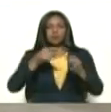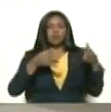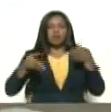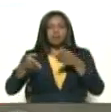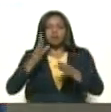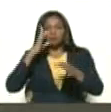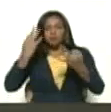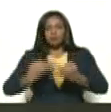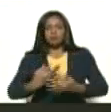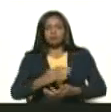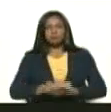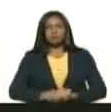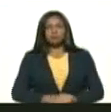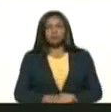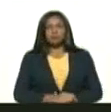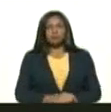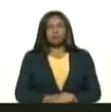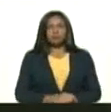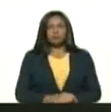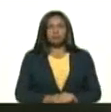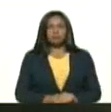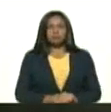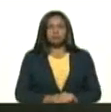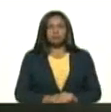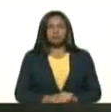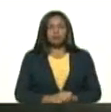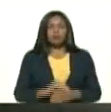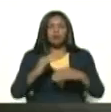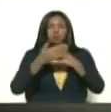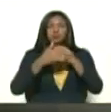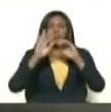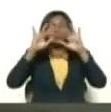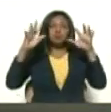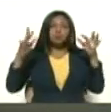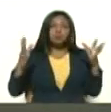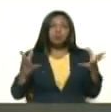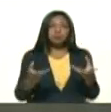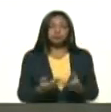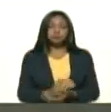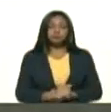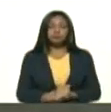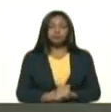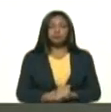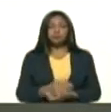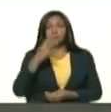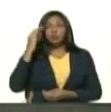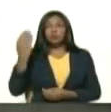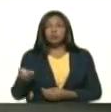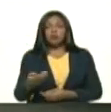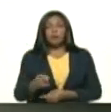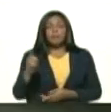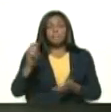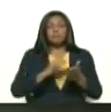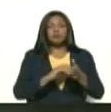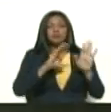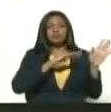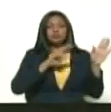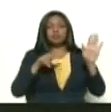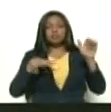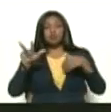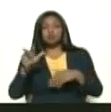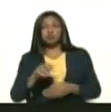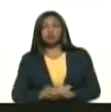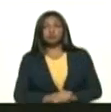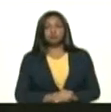correcto para sanar esta pandemia. Le tocó a José Gregorio enfrentar la pandemia de 1918.